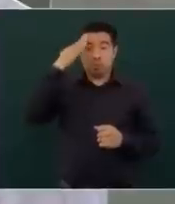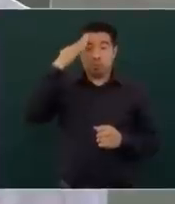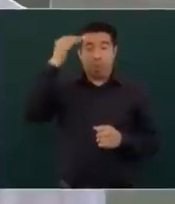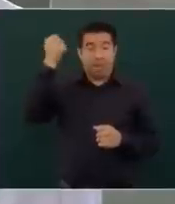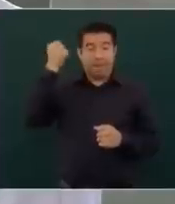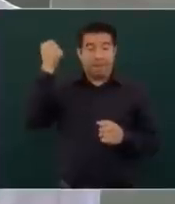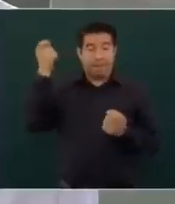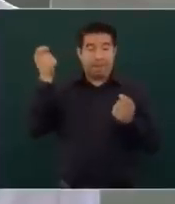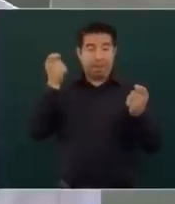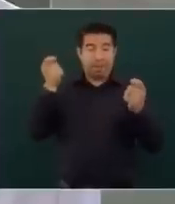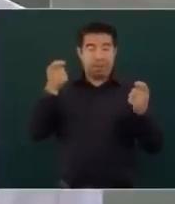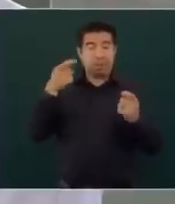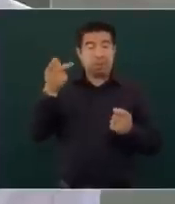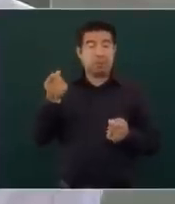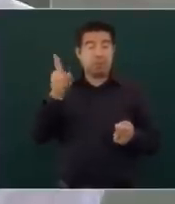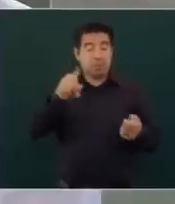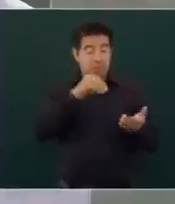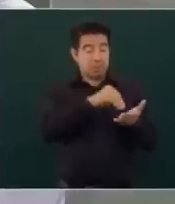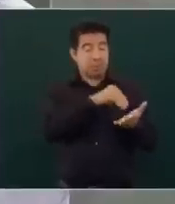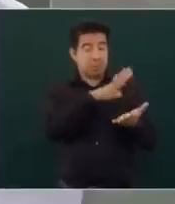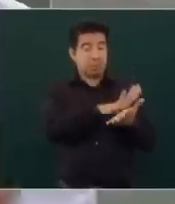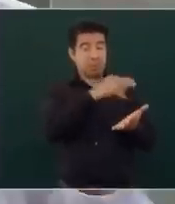que lo registraran,